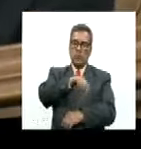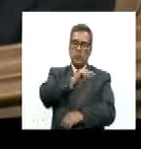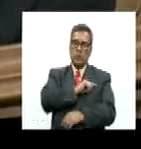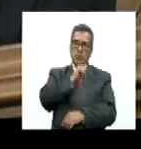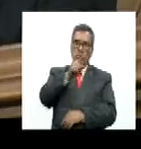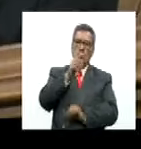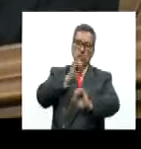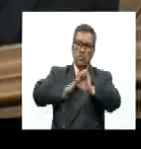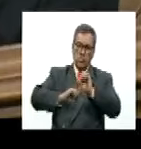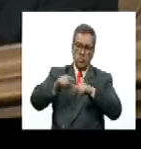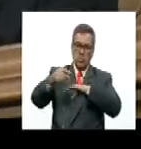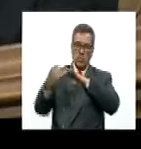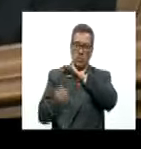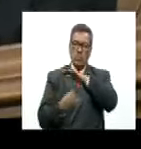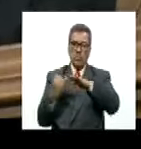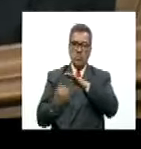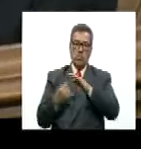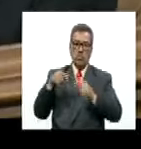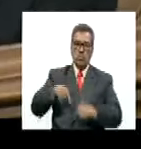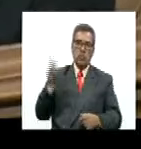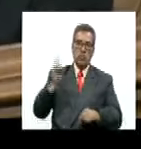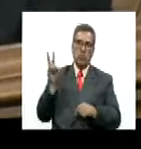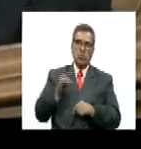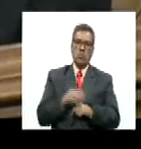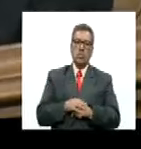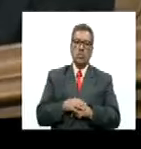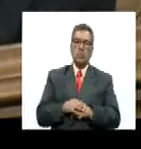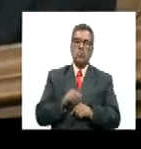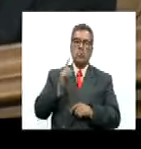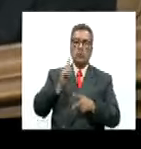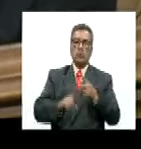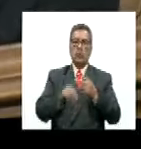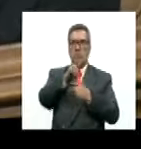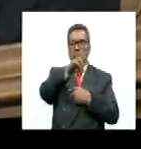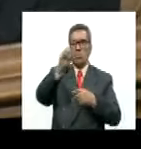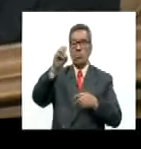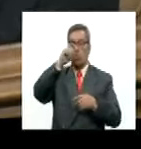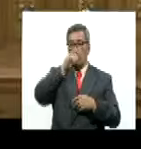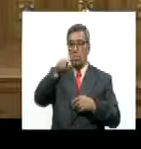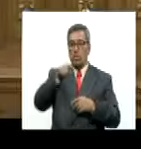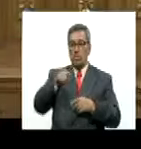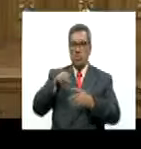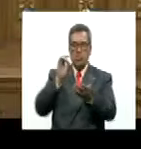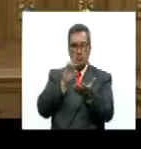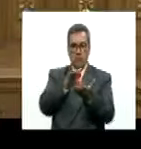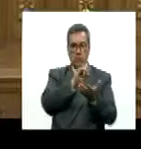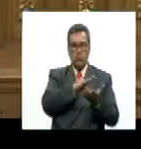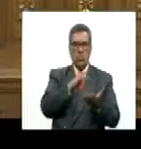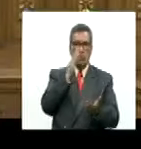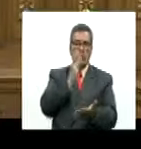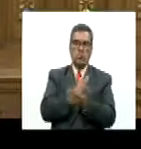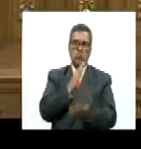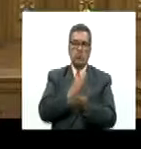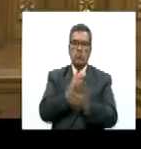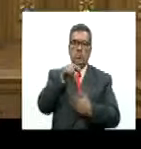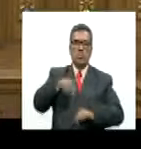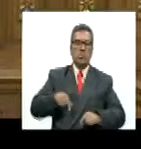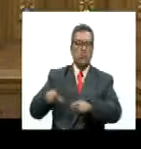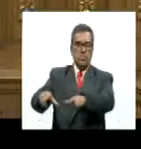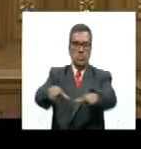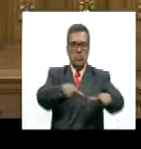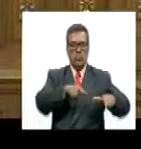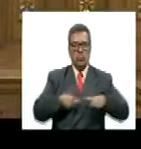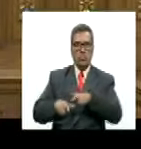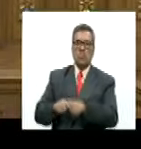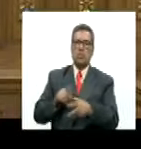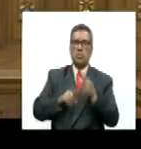en contra de la institucionalidad venezolana. Hace más de 200 años los expulsamos para siempre de esta tierra.